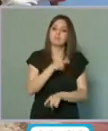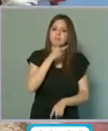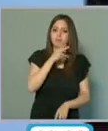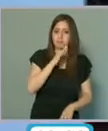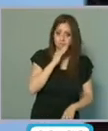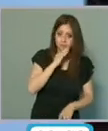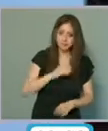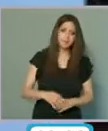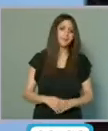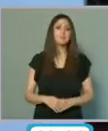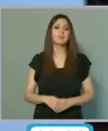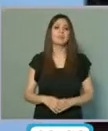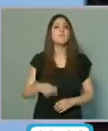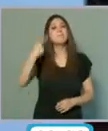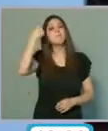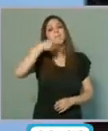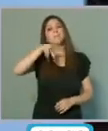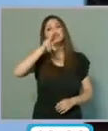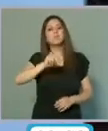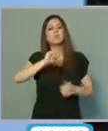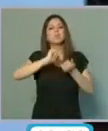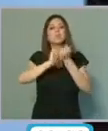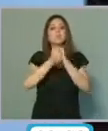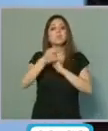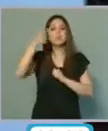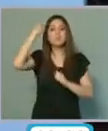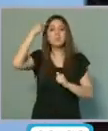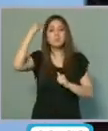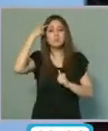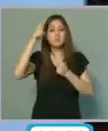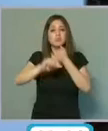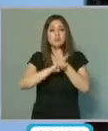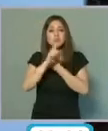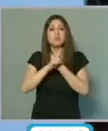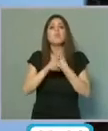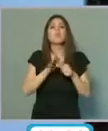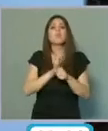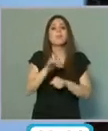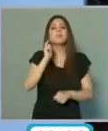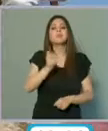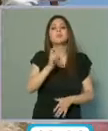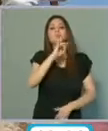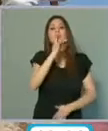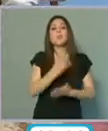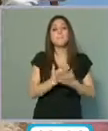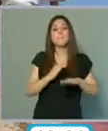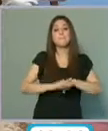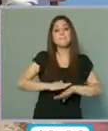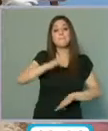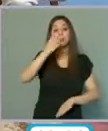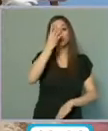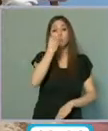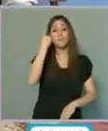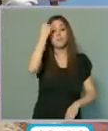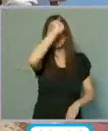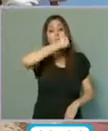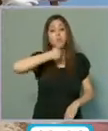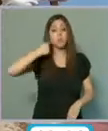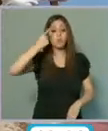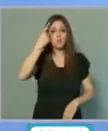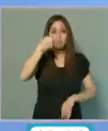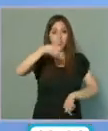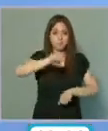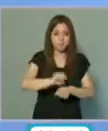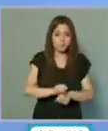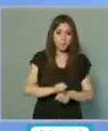una alteración a nivel celular, a nivel cerebral, se recomiendan 9 horas como máximo a la semana. A la semana. ¿Y cuáles son